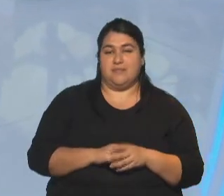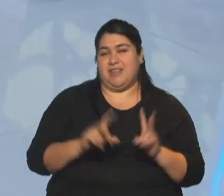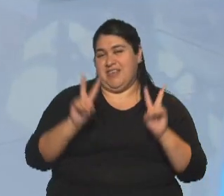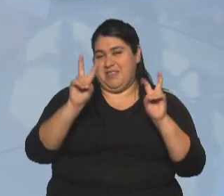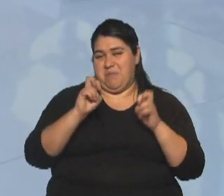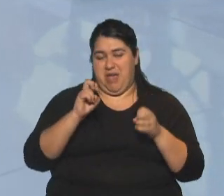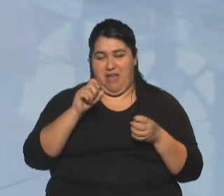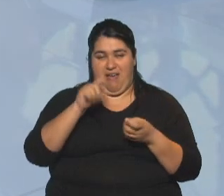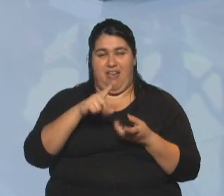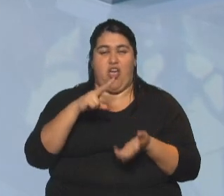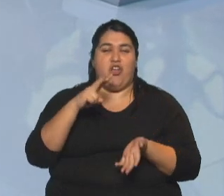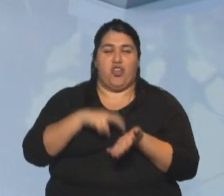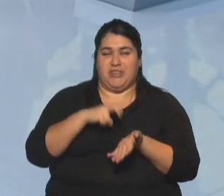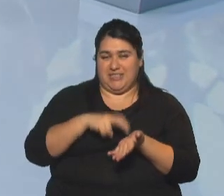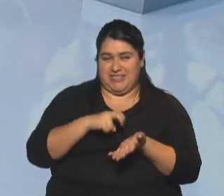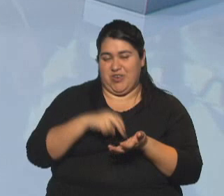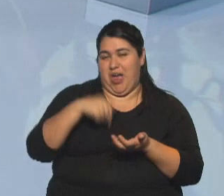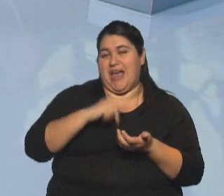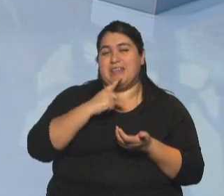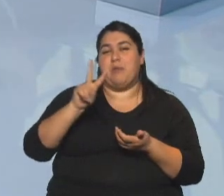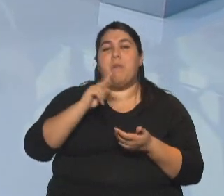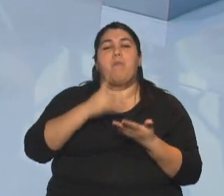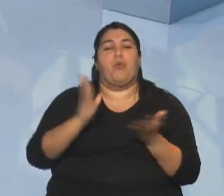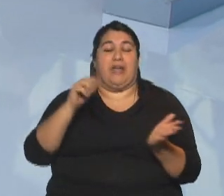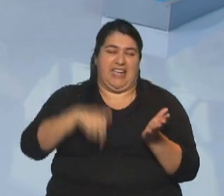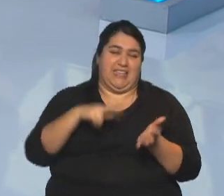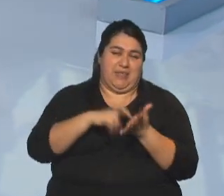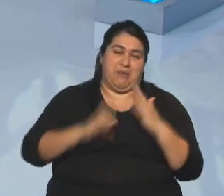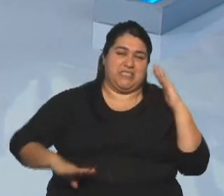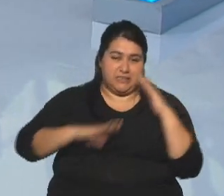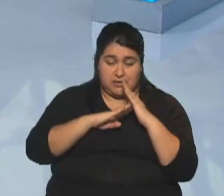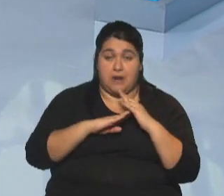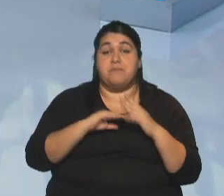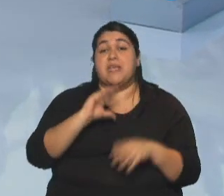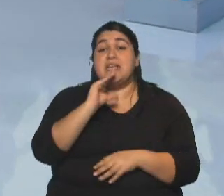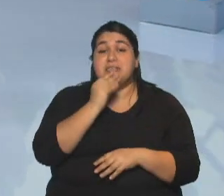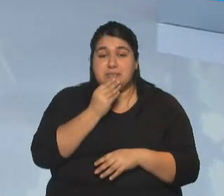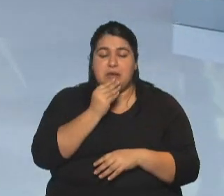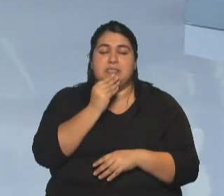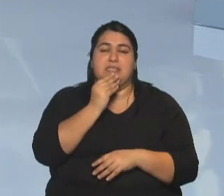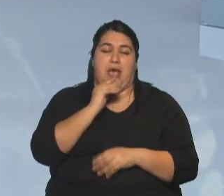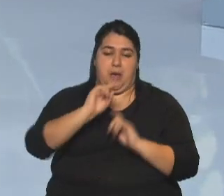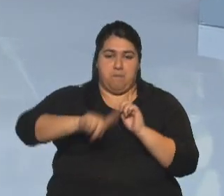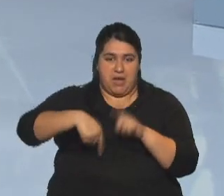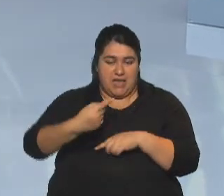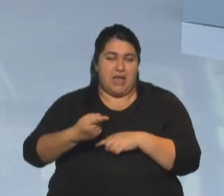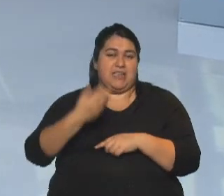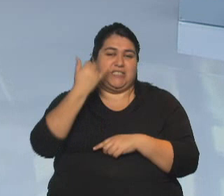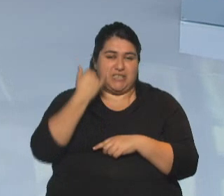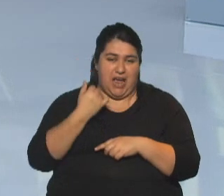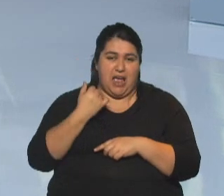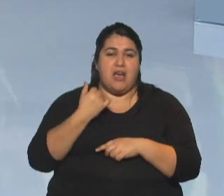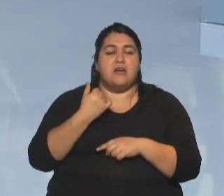Volvemos en el noticiero del domingo de la televisión pública al tema central de la semana. Recordamos, Sergio Massa en el día de mañana va a dar a conocer